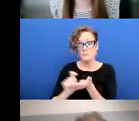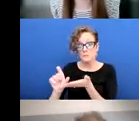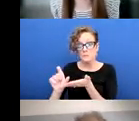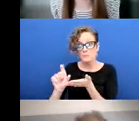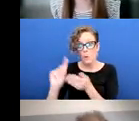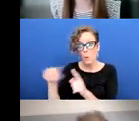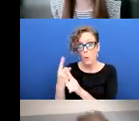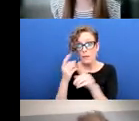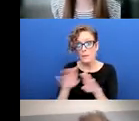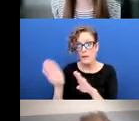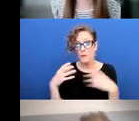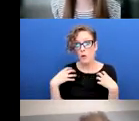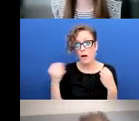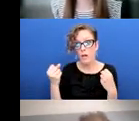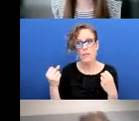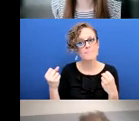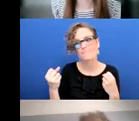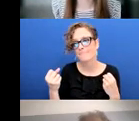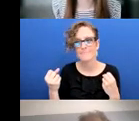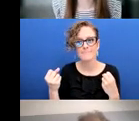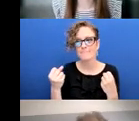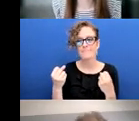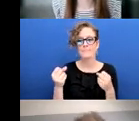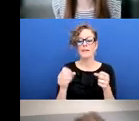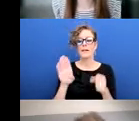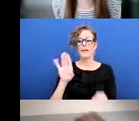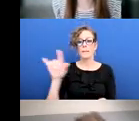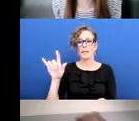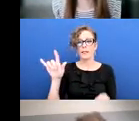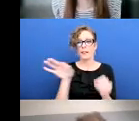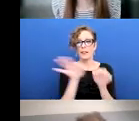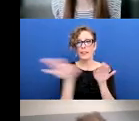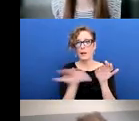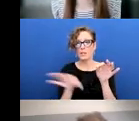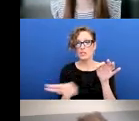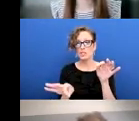con ataques sexuales y violencia doméstica.